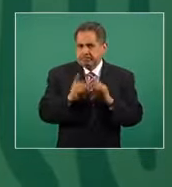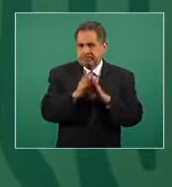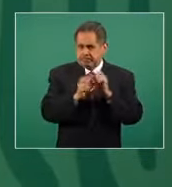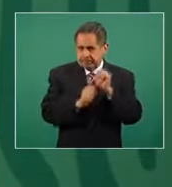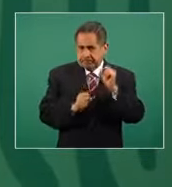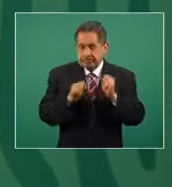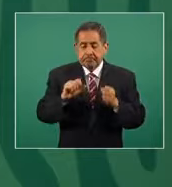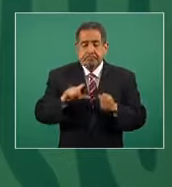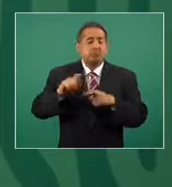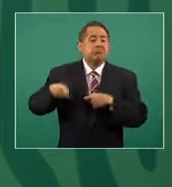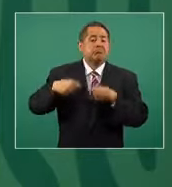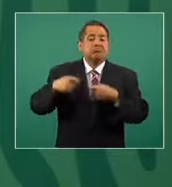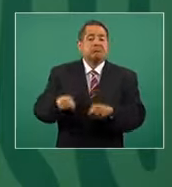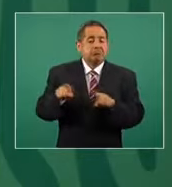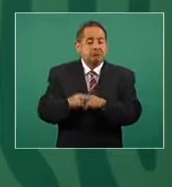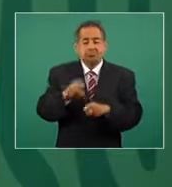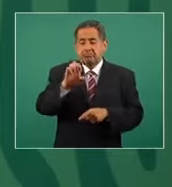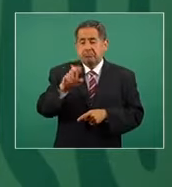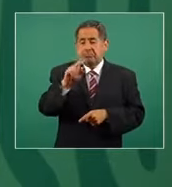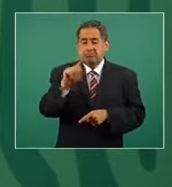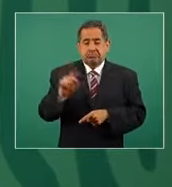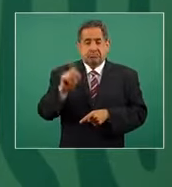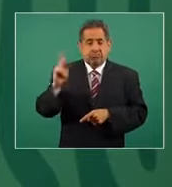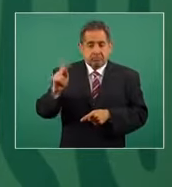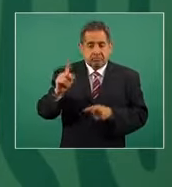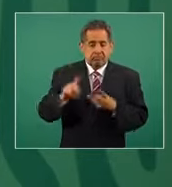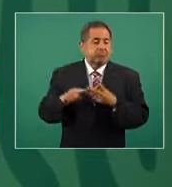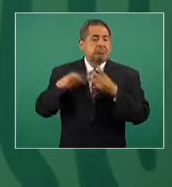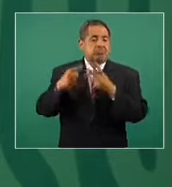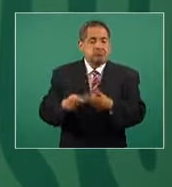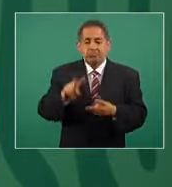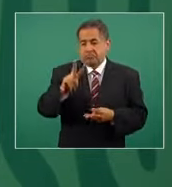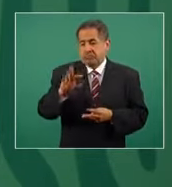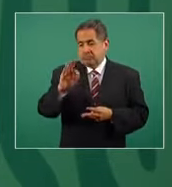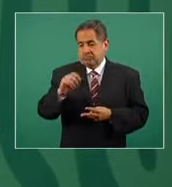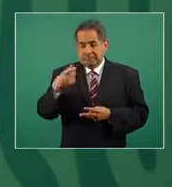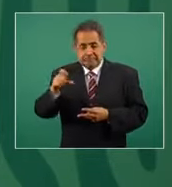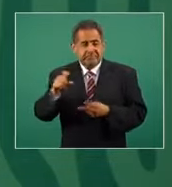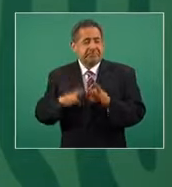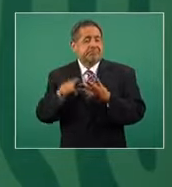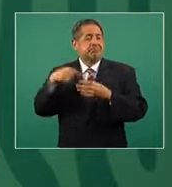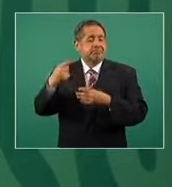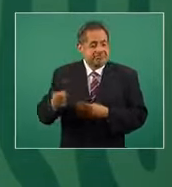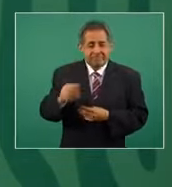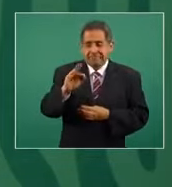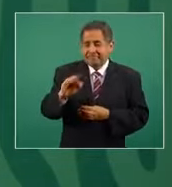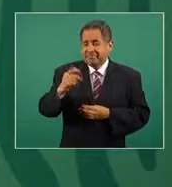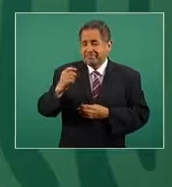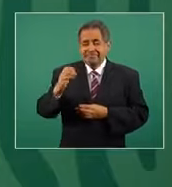continuó con Zedillo y desde luego con Fox y con Calderón y con